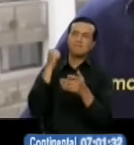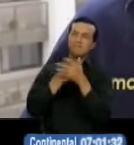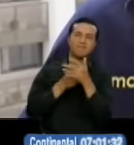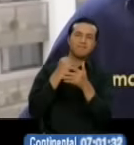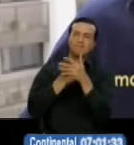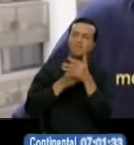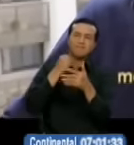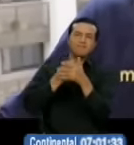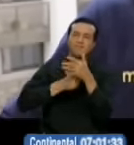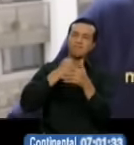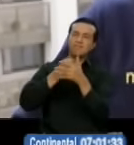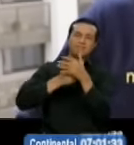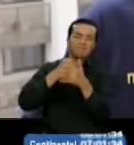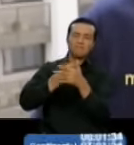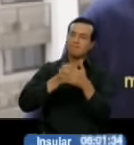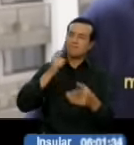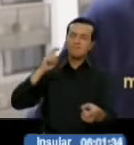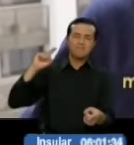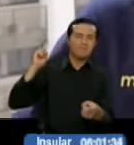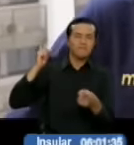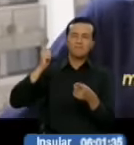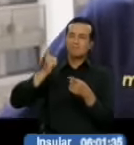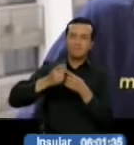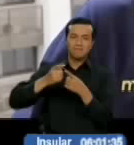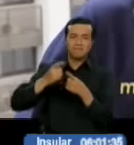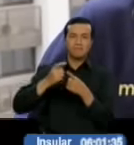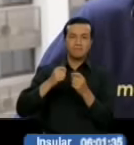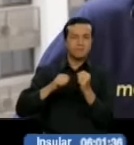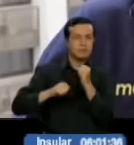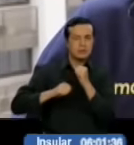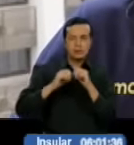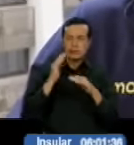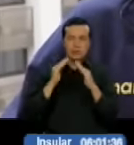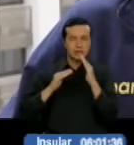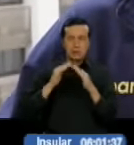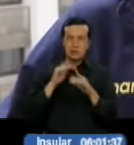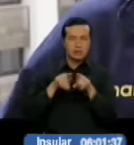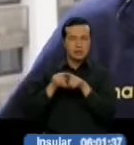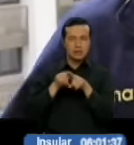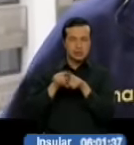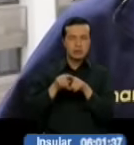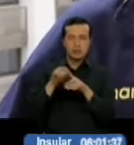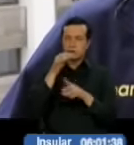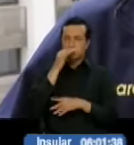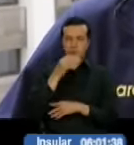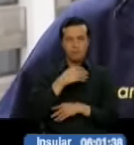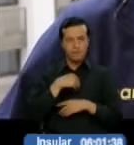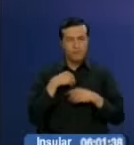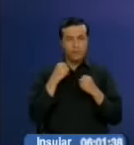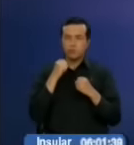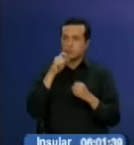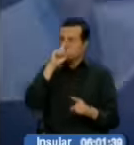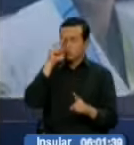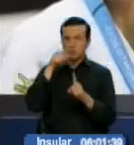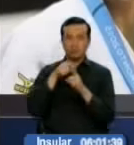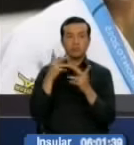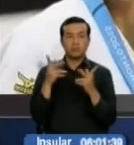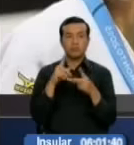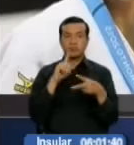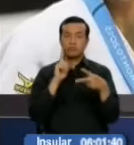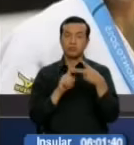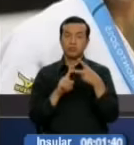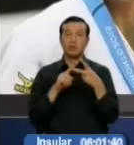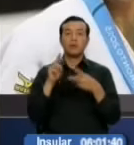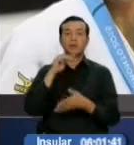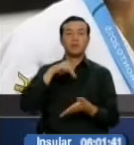final. Cada segundo voy a dar lo mejor de mí y lucharé por esa medalla. Por su parte,